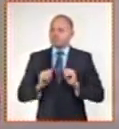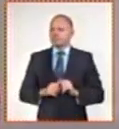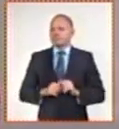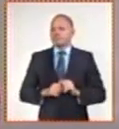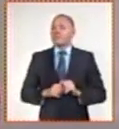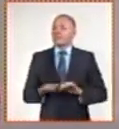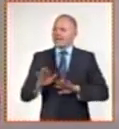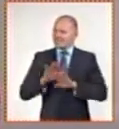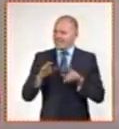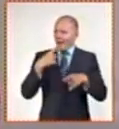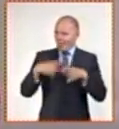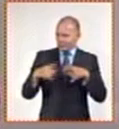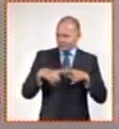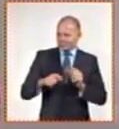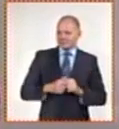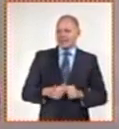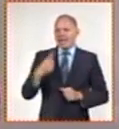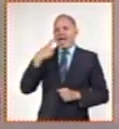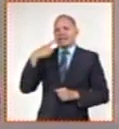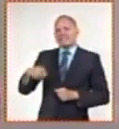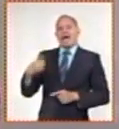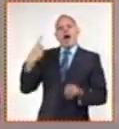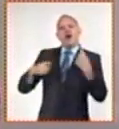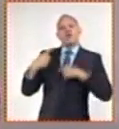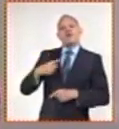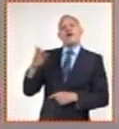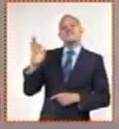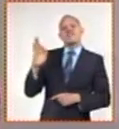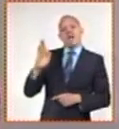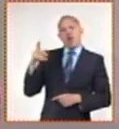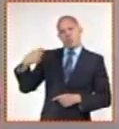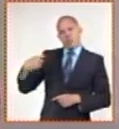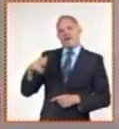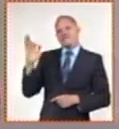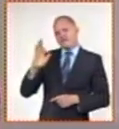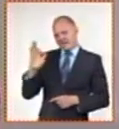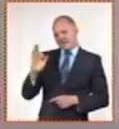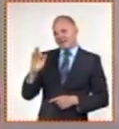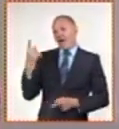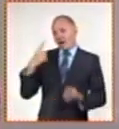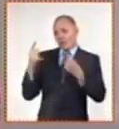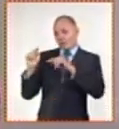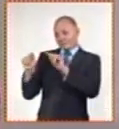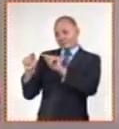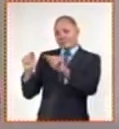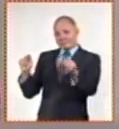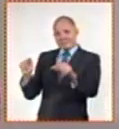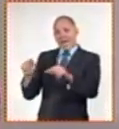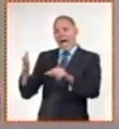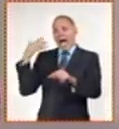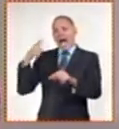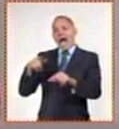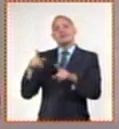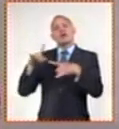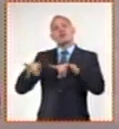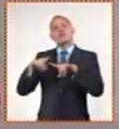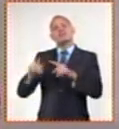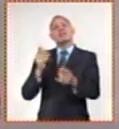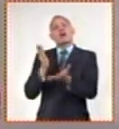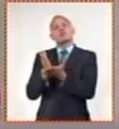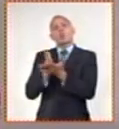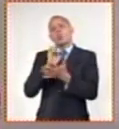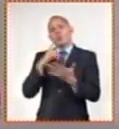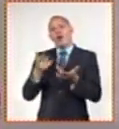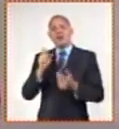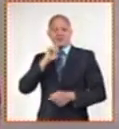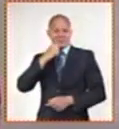universidades foráneas o en universidades de derecha, que hay que tener eso muy en cuenta. Y de